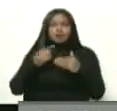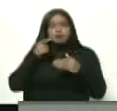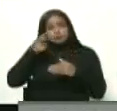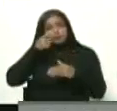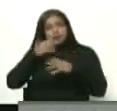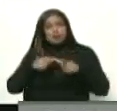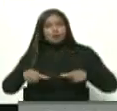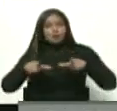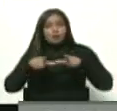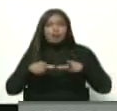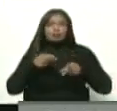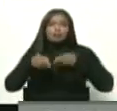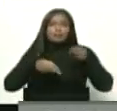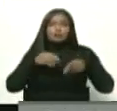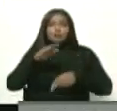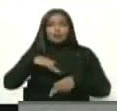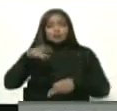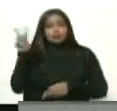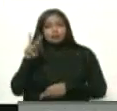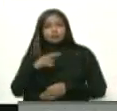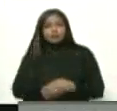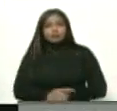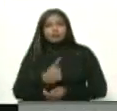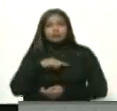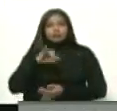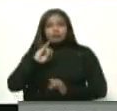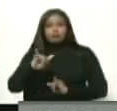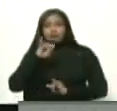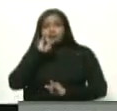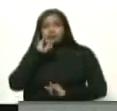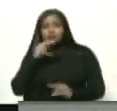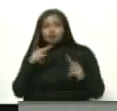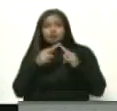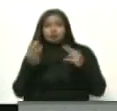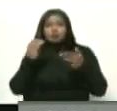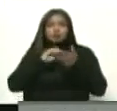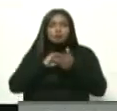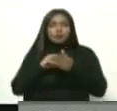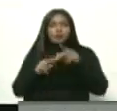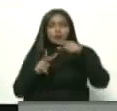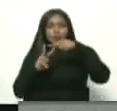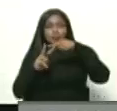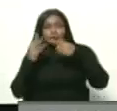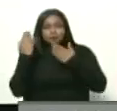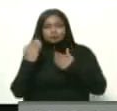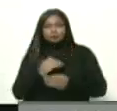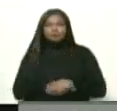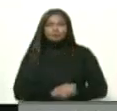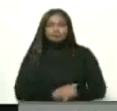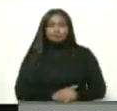seguridad en la estación de Metro de Plaza Venezuela. Nosotros con esta información retornamos el pase a los estudios. Adelante.